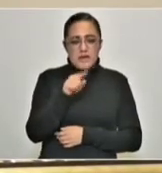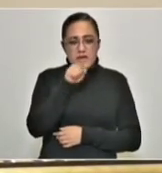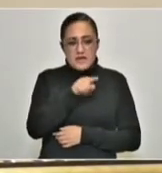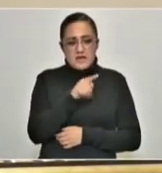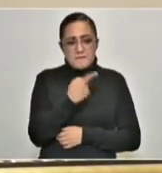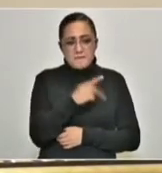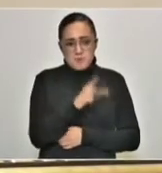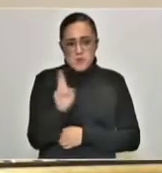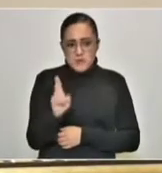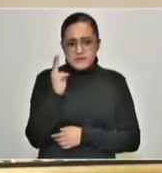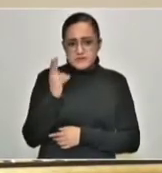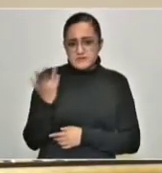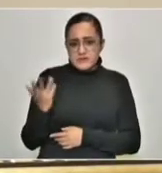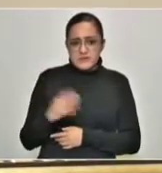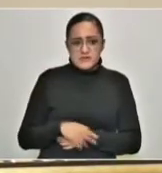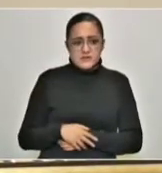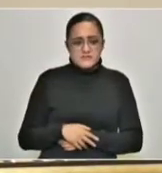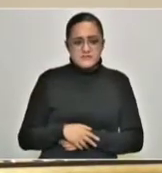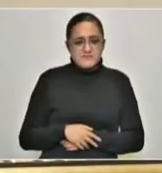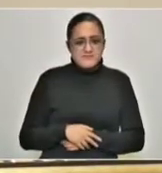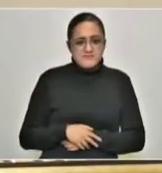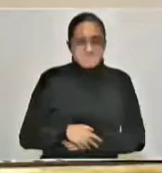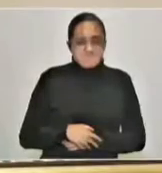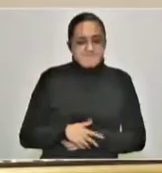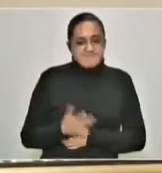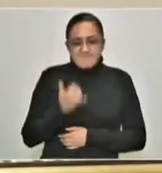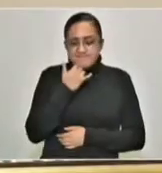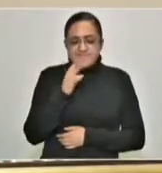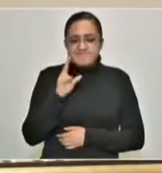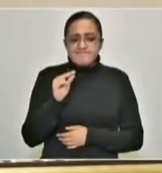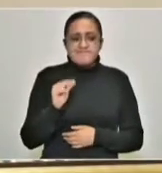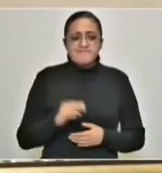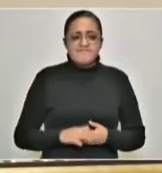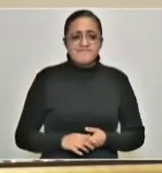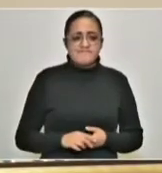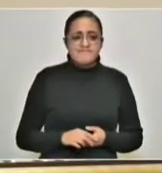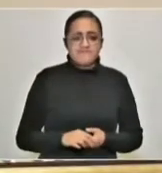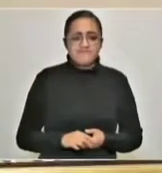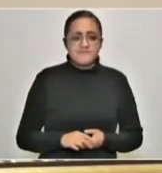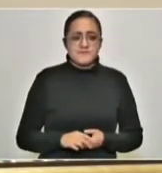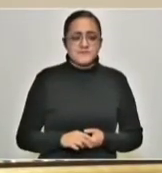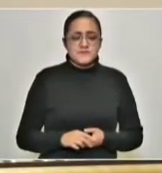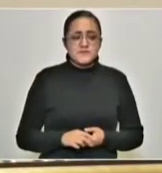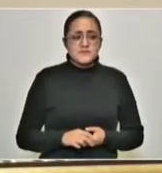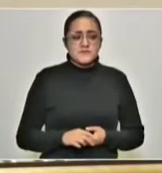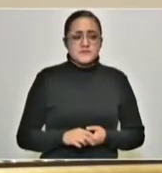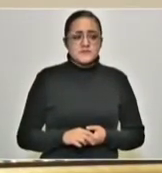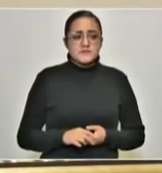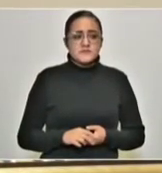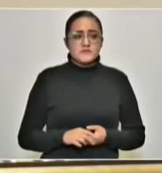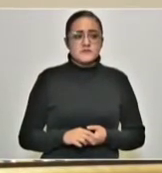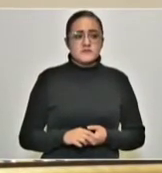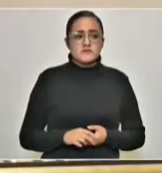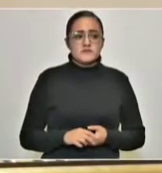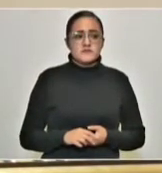agredida. No, no es así. No es así.